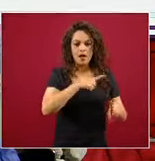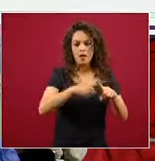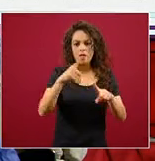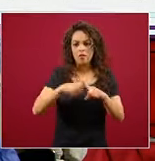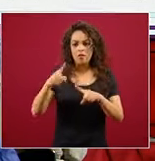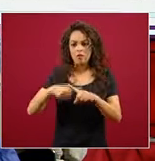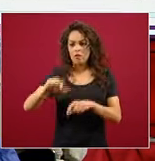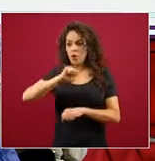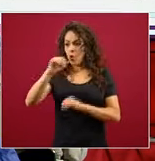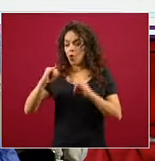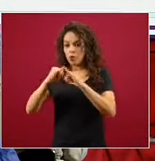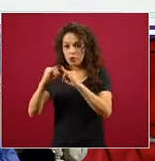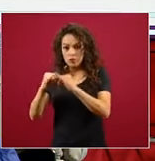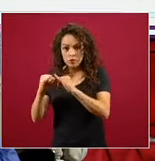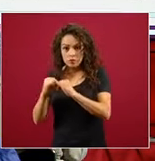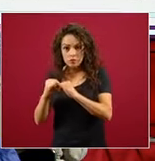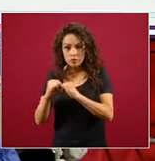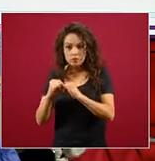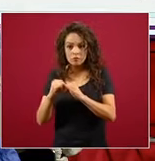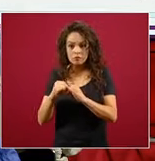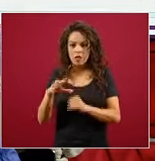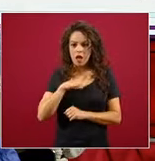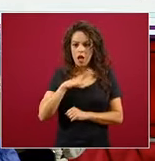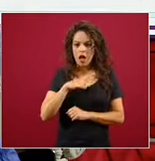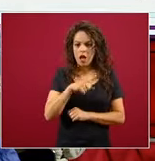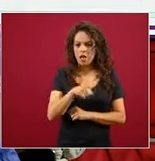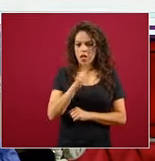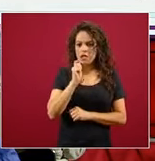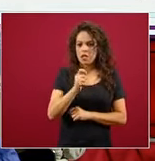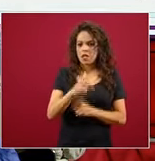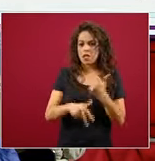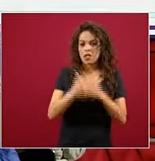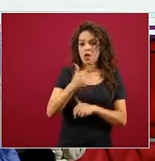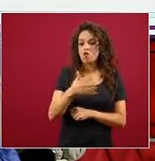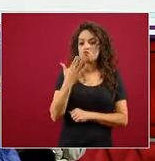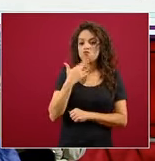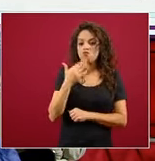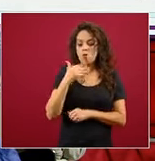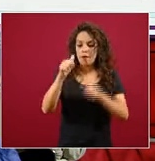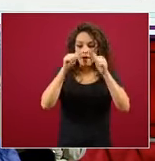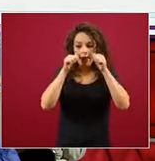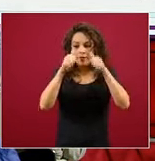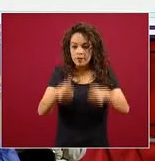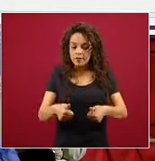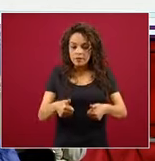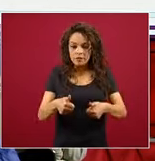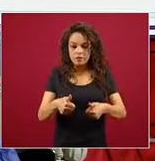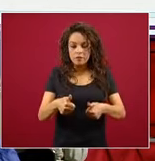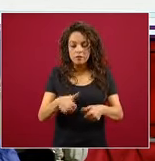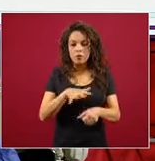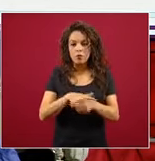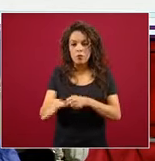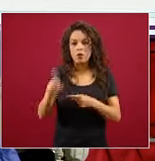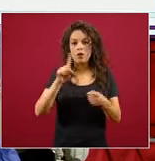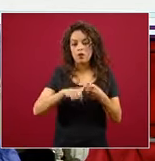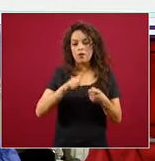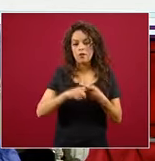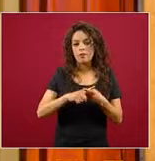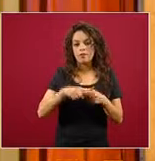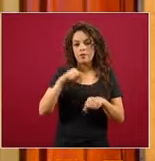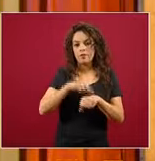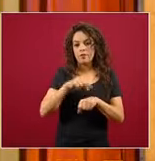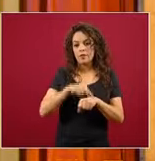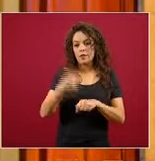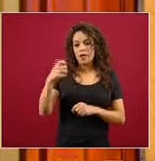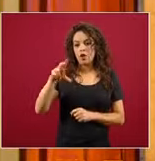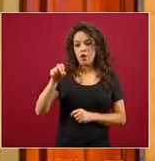institutos, y posiblemente solamente hay 3 institutos que no tienen atención clínica, que son el Instituto de Medicina Genómica, el Instituto Nacional de